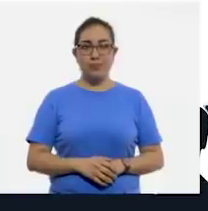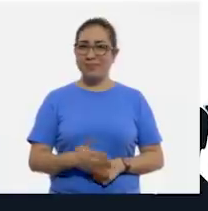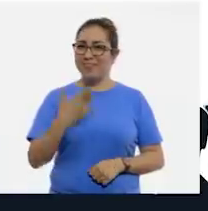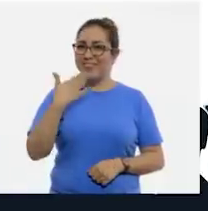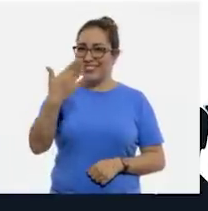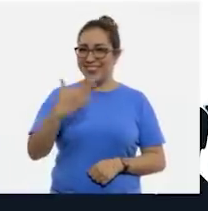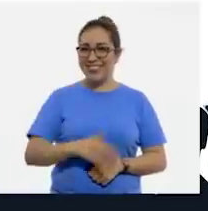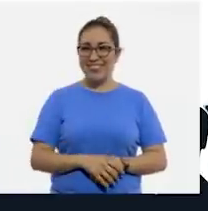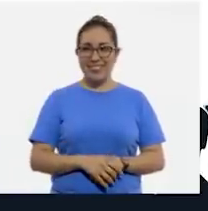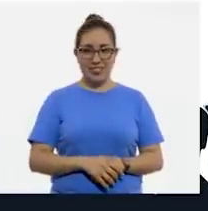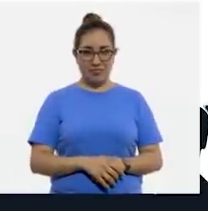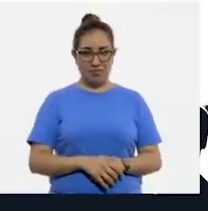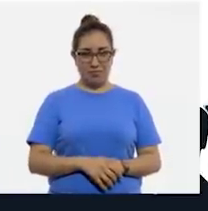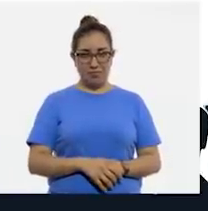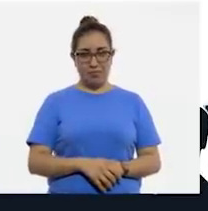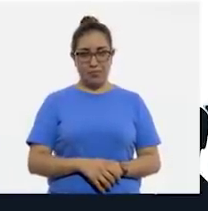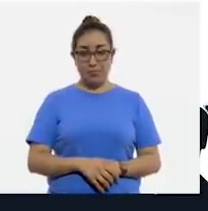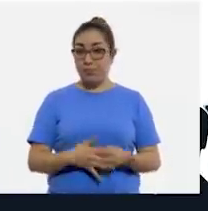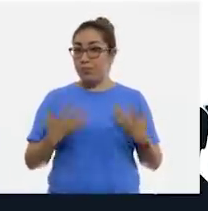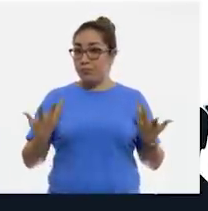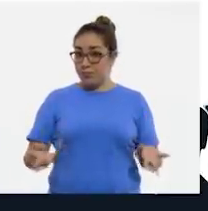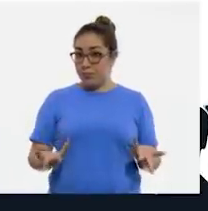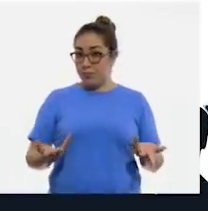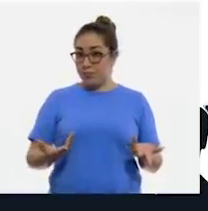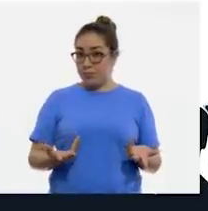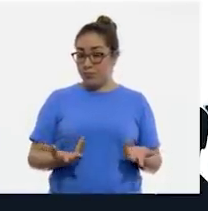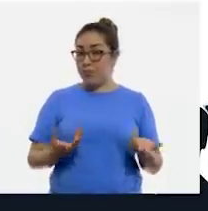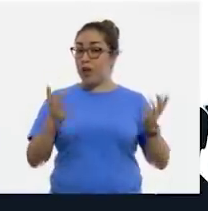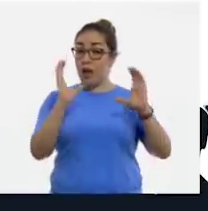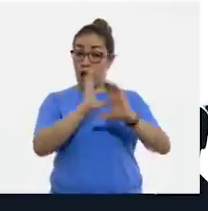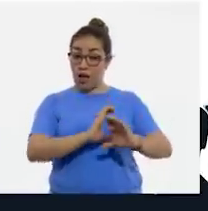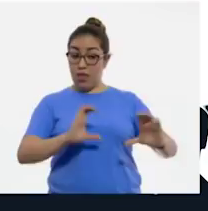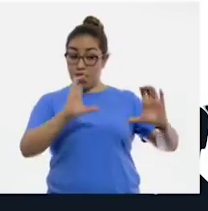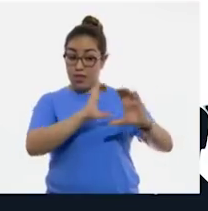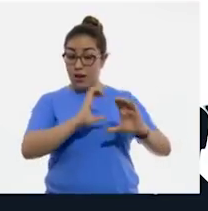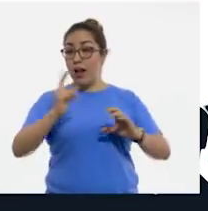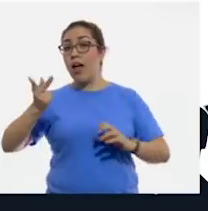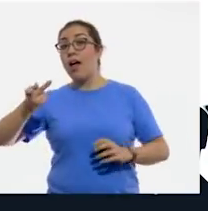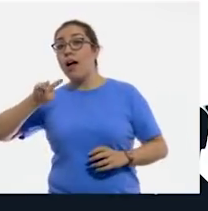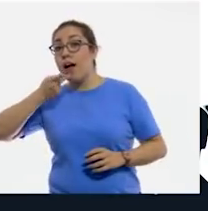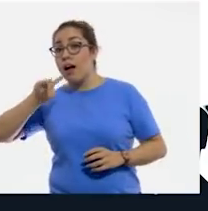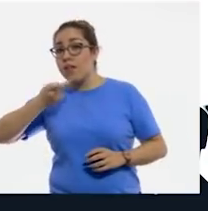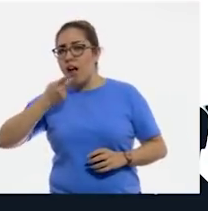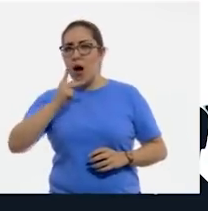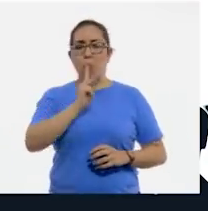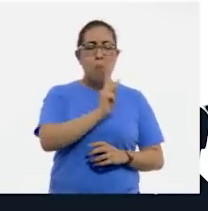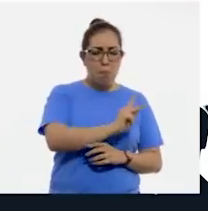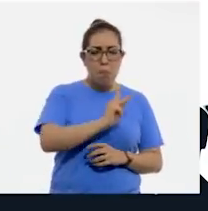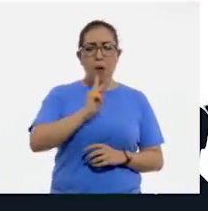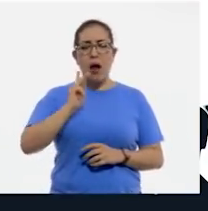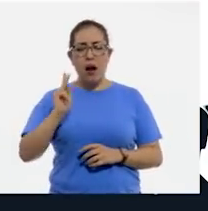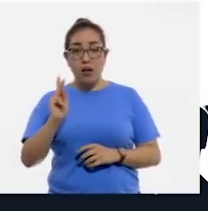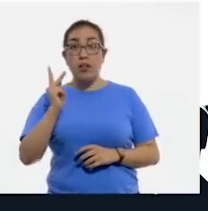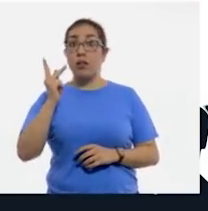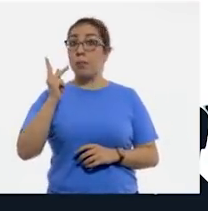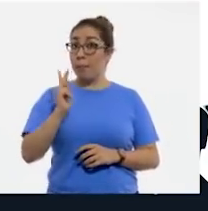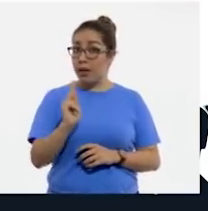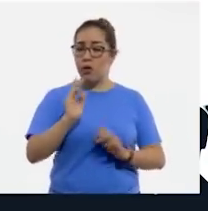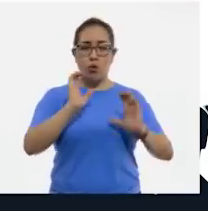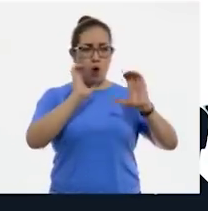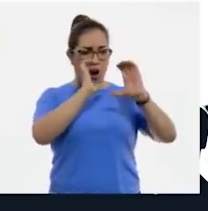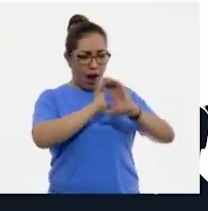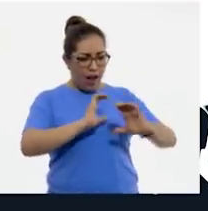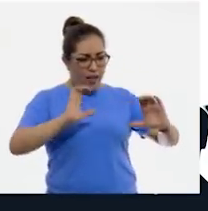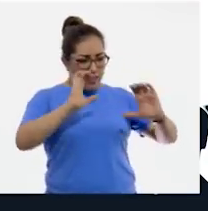¡Muy bien! Entonces, cantar y hablar pueden ser muy parecidos, pero al cantar